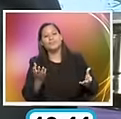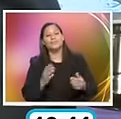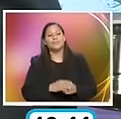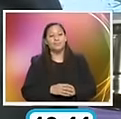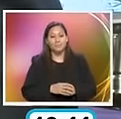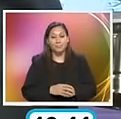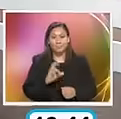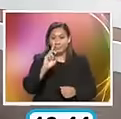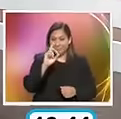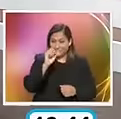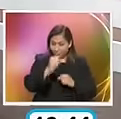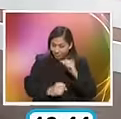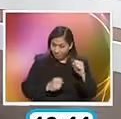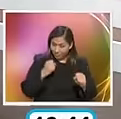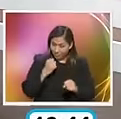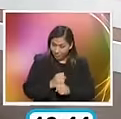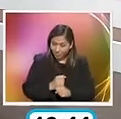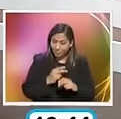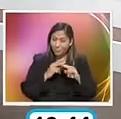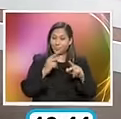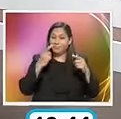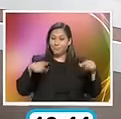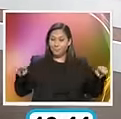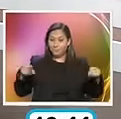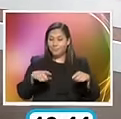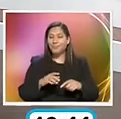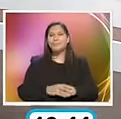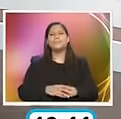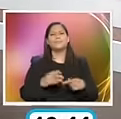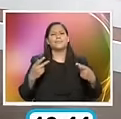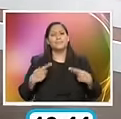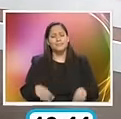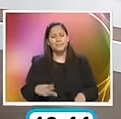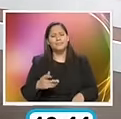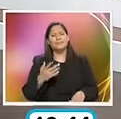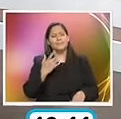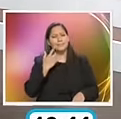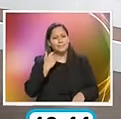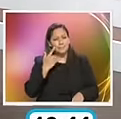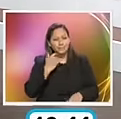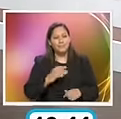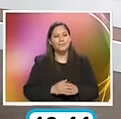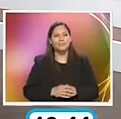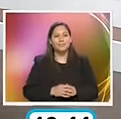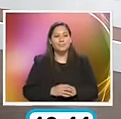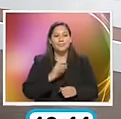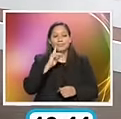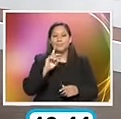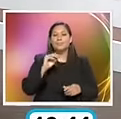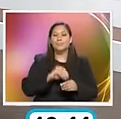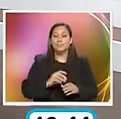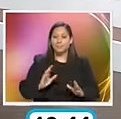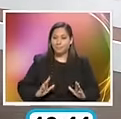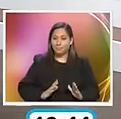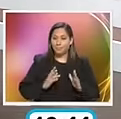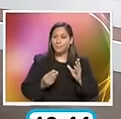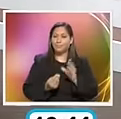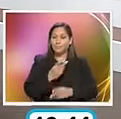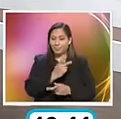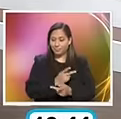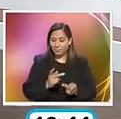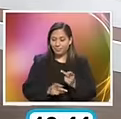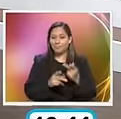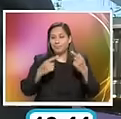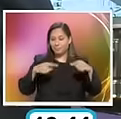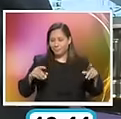más 30 años de trayectoria musical con un público encantador y qué mejor con sorpresas nuevas, proyectos musicales nuevos